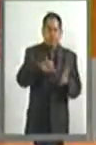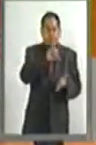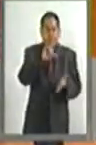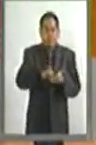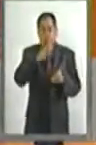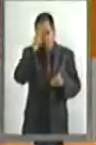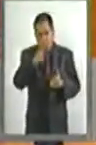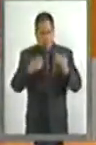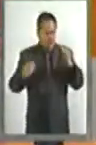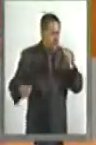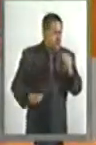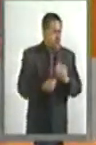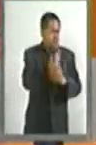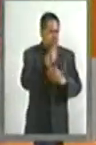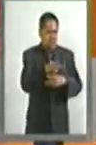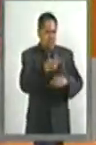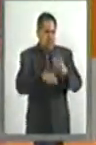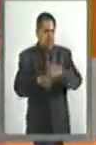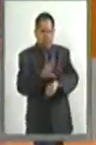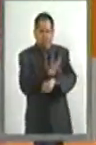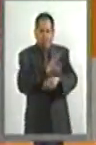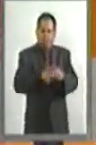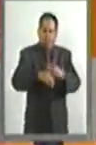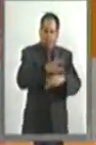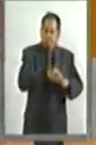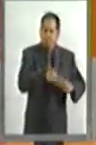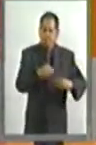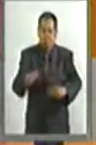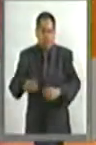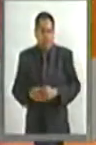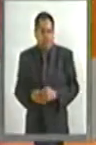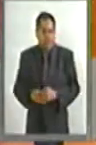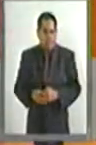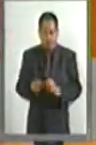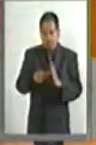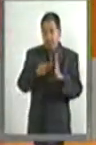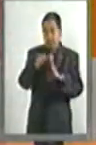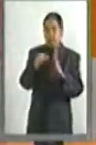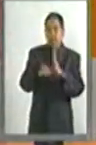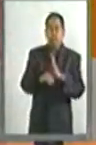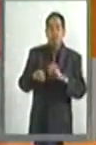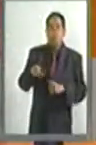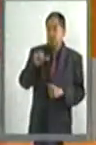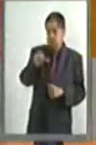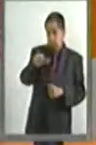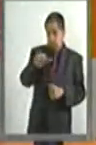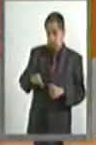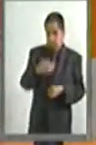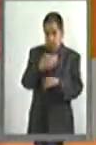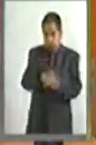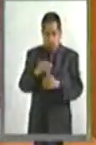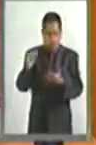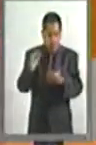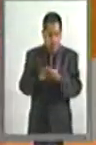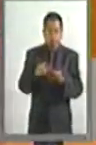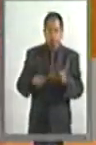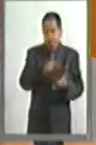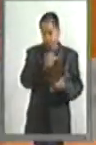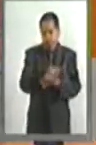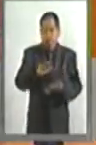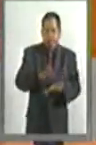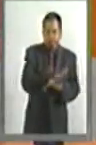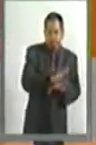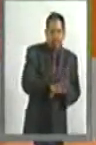de Innovación de Energía. El artículo 17 transitorio del decreto por el que se reforman